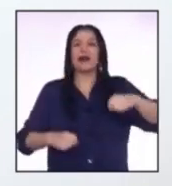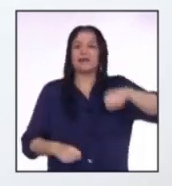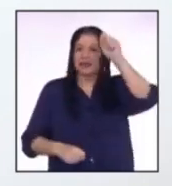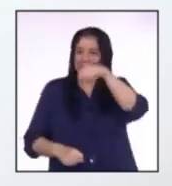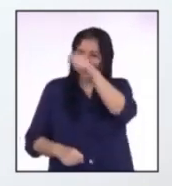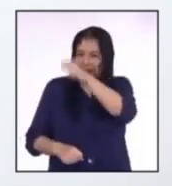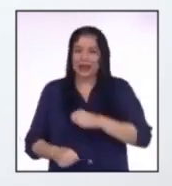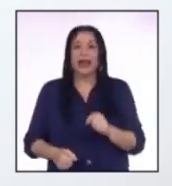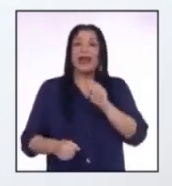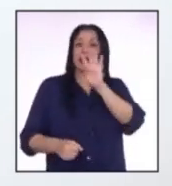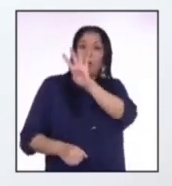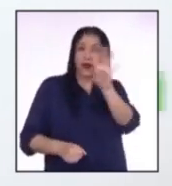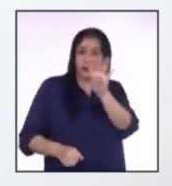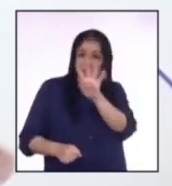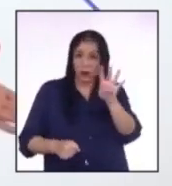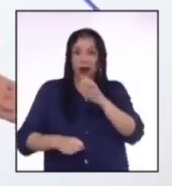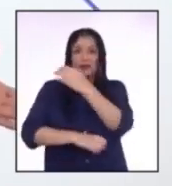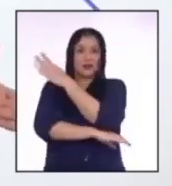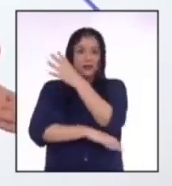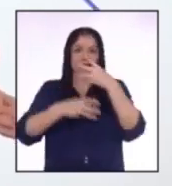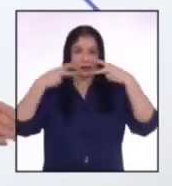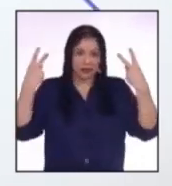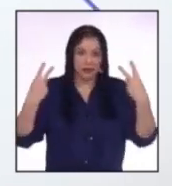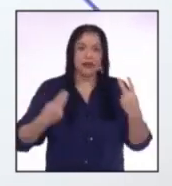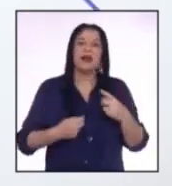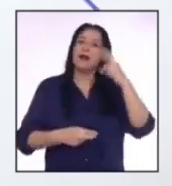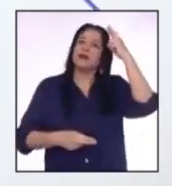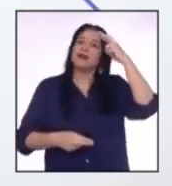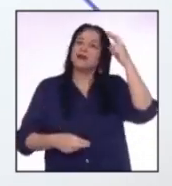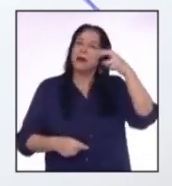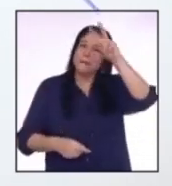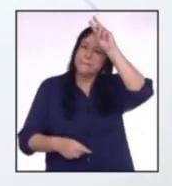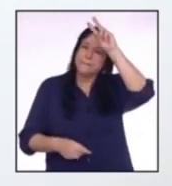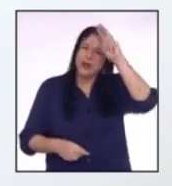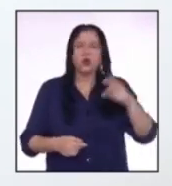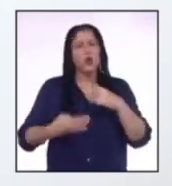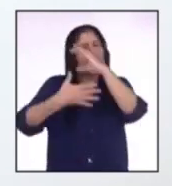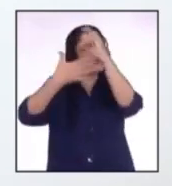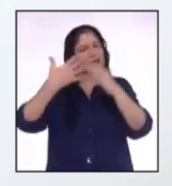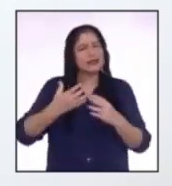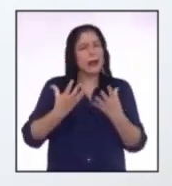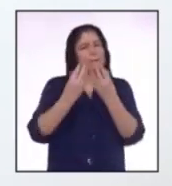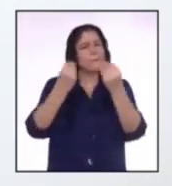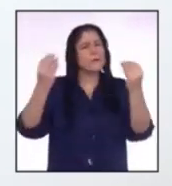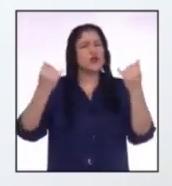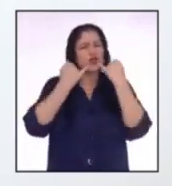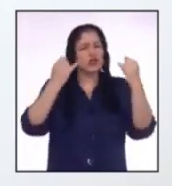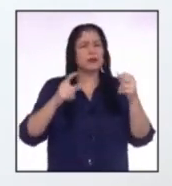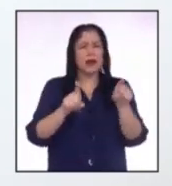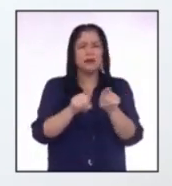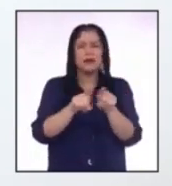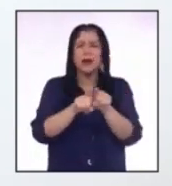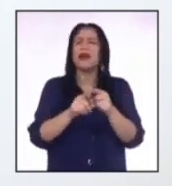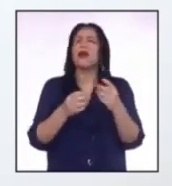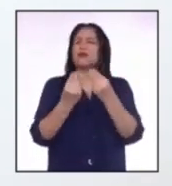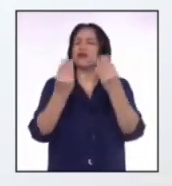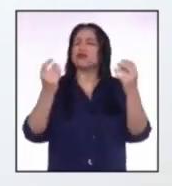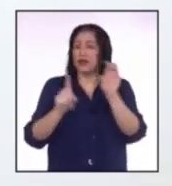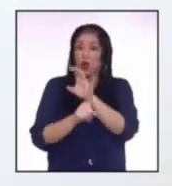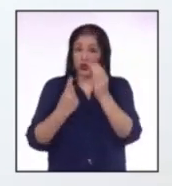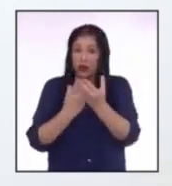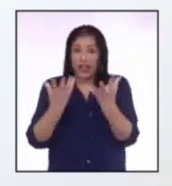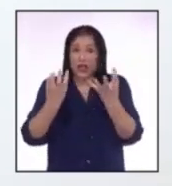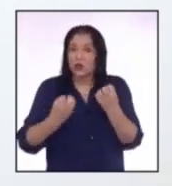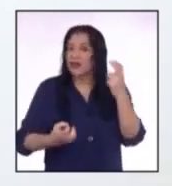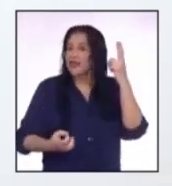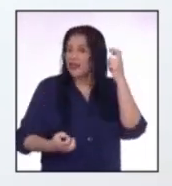44 en la amazonía por eso decimos que el perú se caracteriza por ser multilingüe y pluricultural le